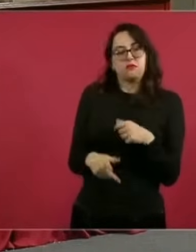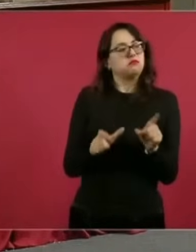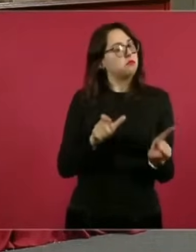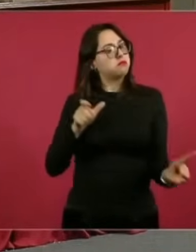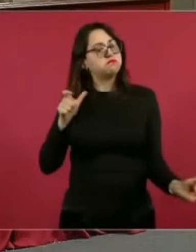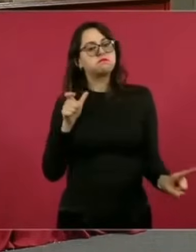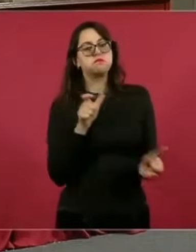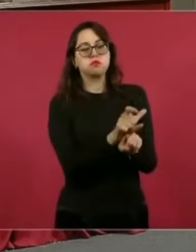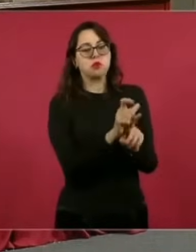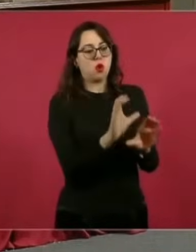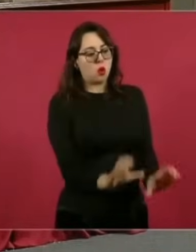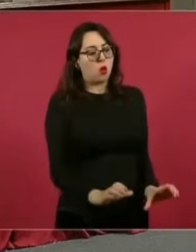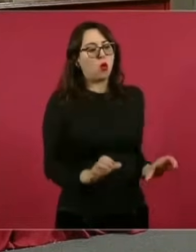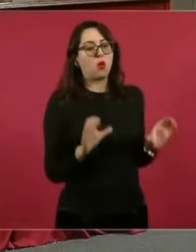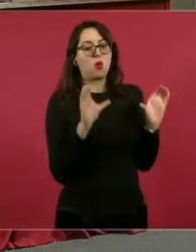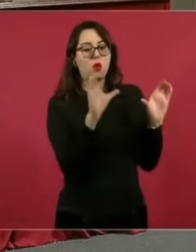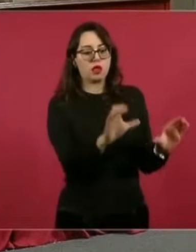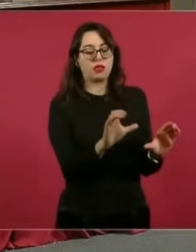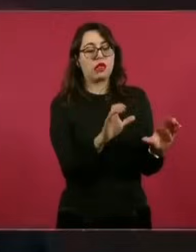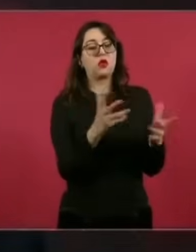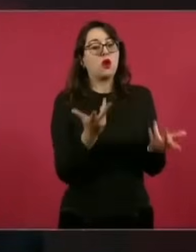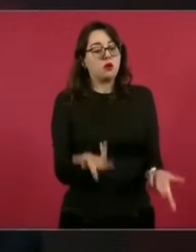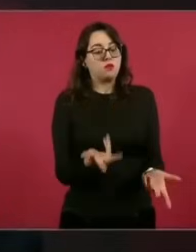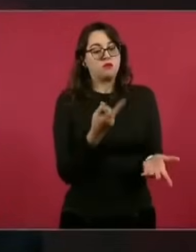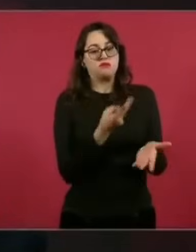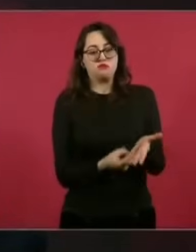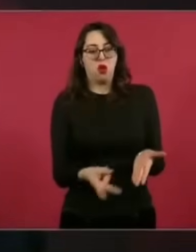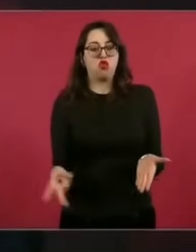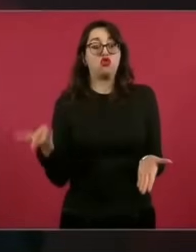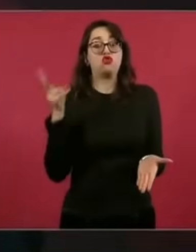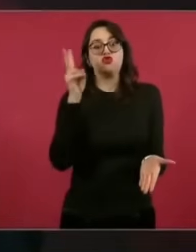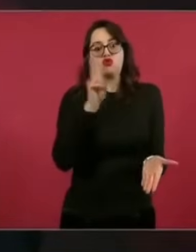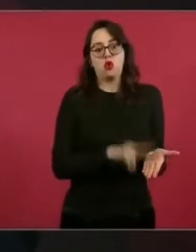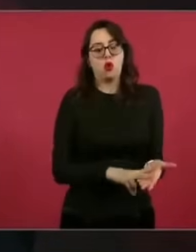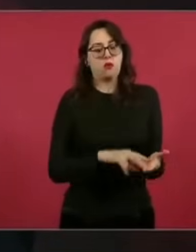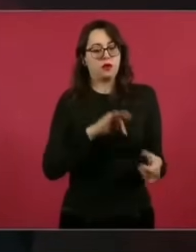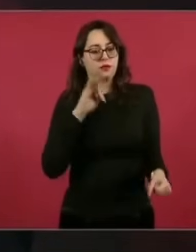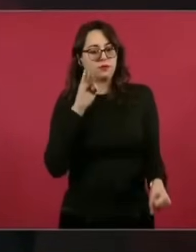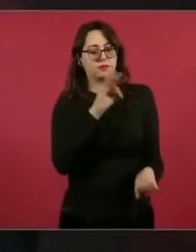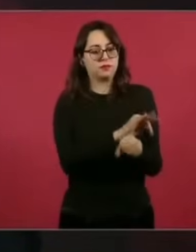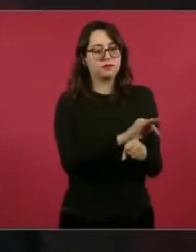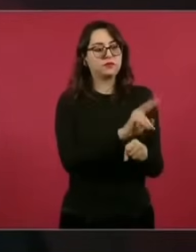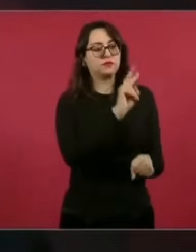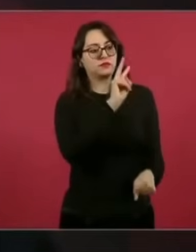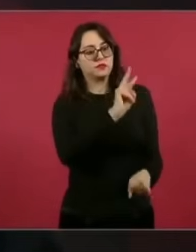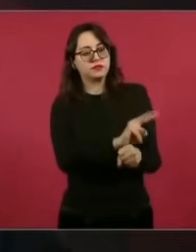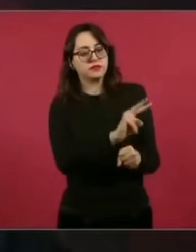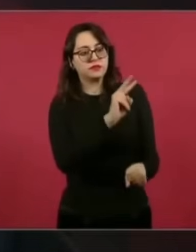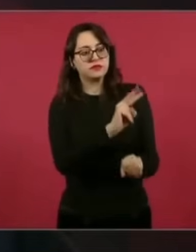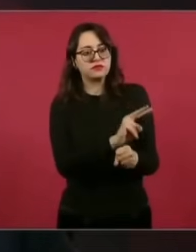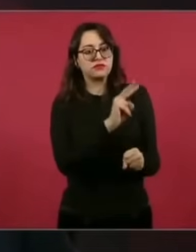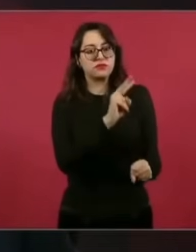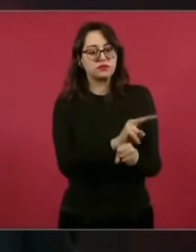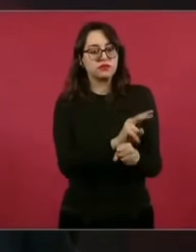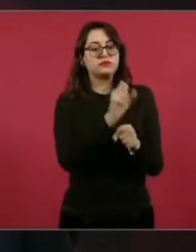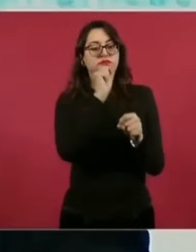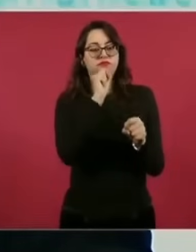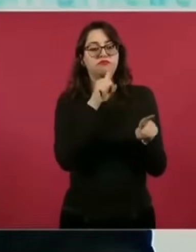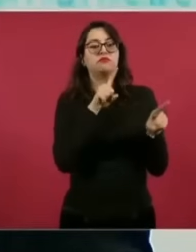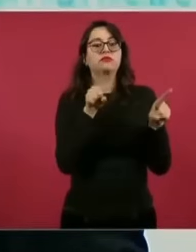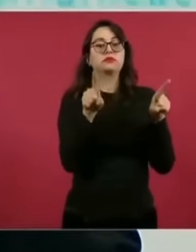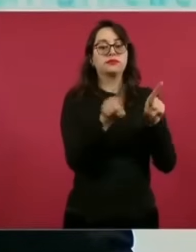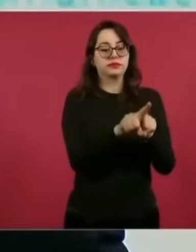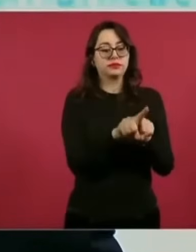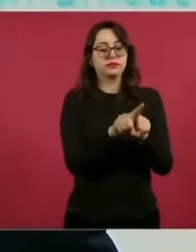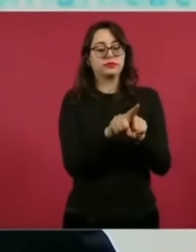mecanismo, ofreciendo reforzar las medidas asignadas, los monitoreos y los